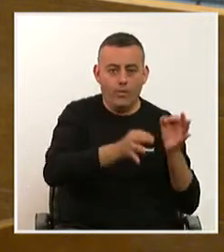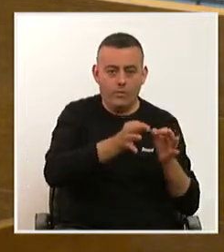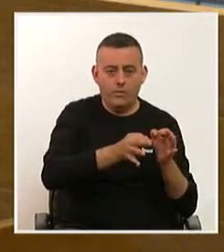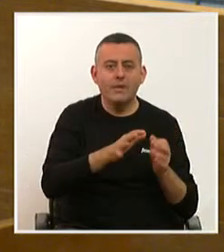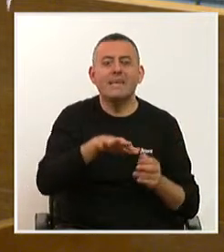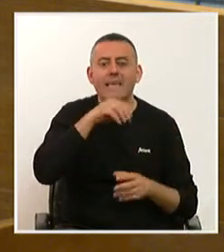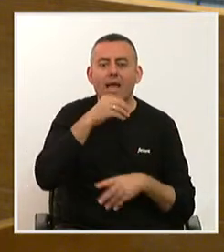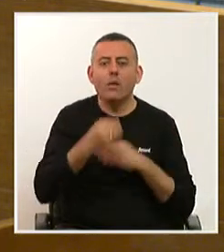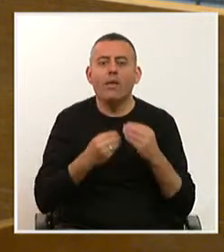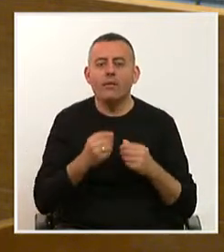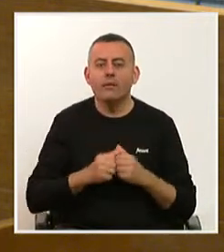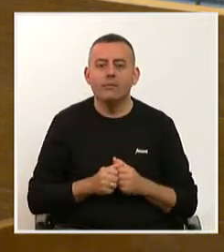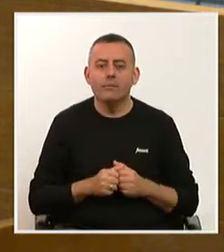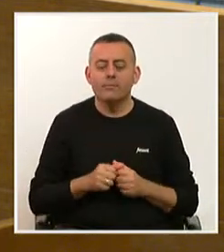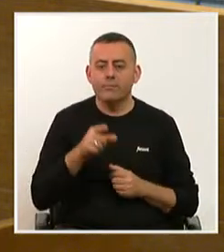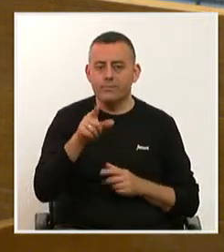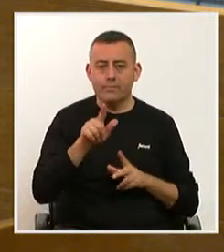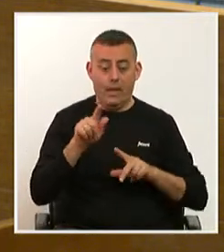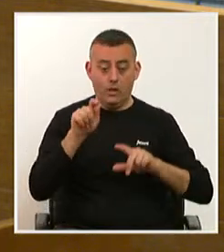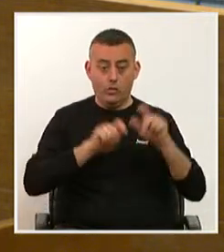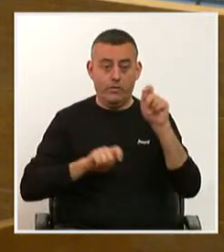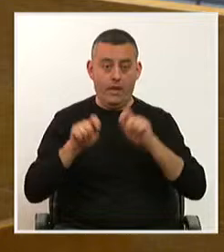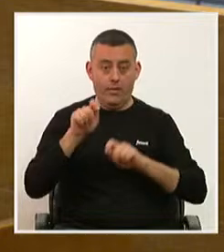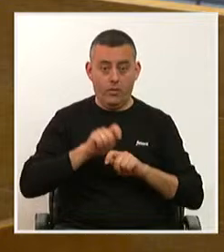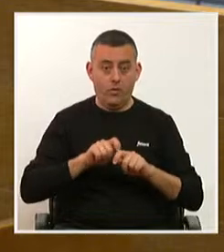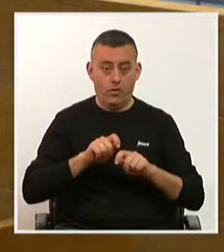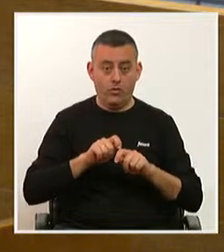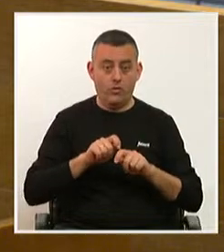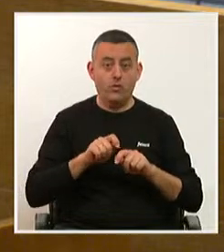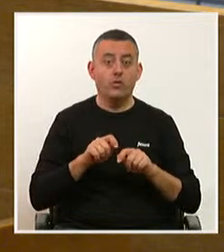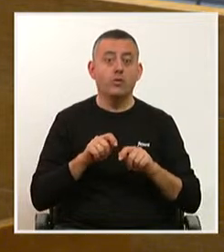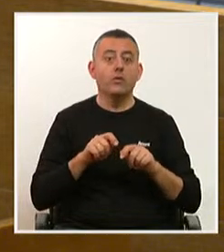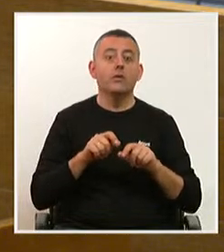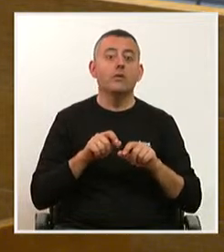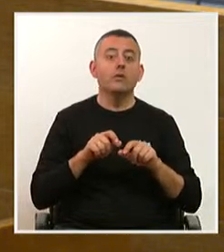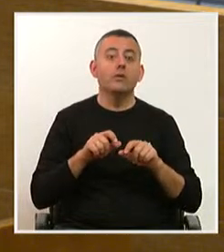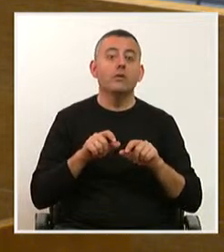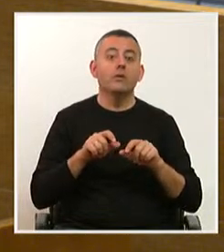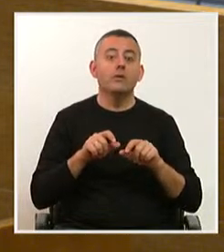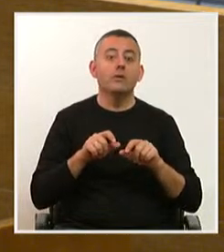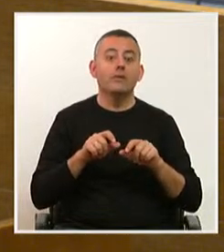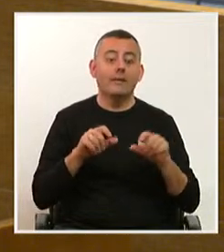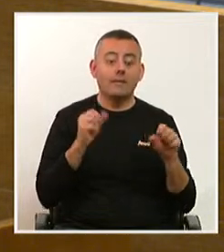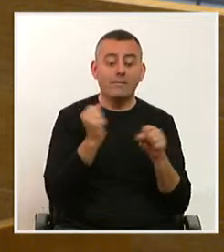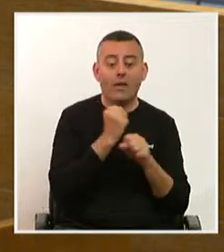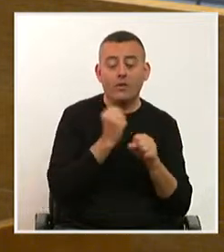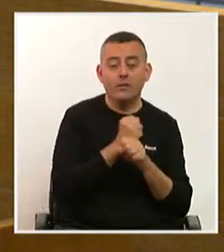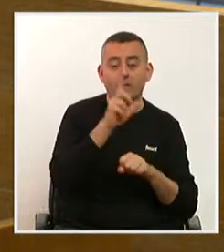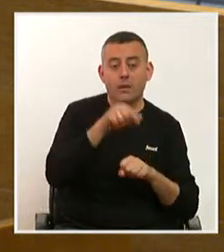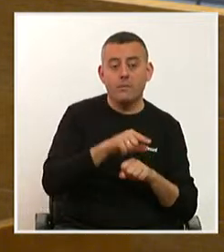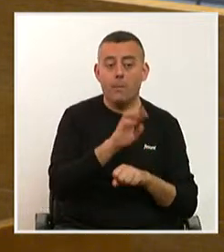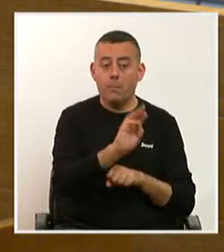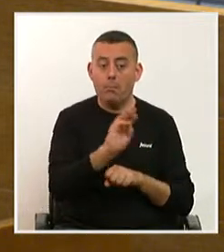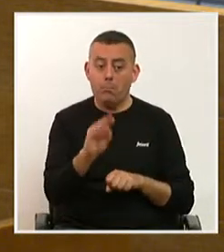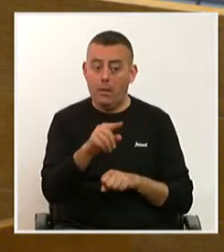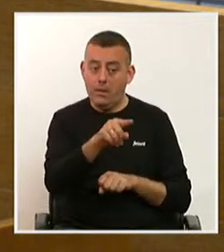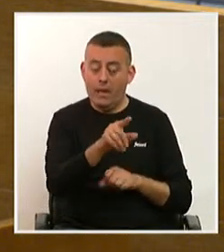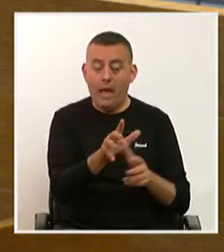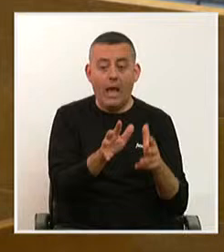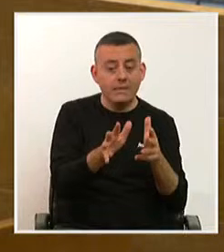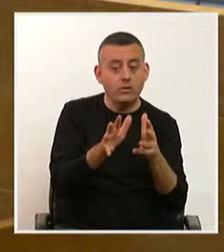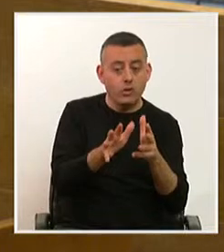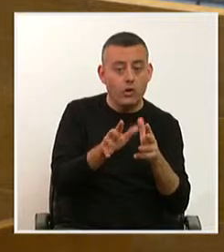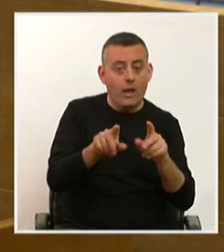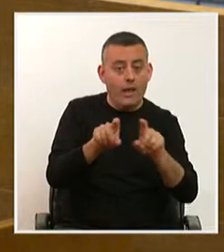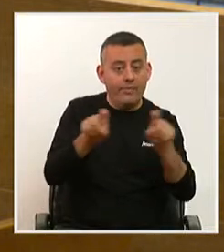Saben una asociación de trabajadores sin afiliados y un exdiputado del partido popular que asesora la patronal del juego presionan para